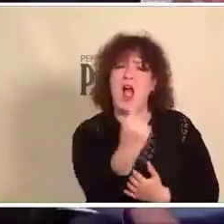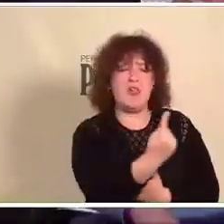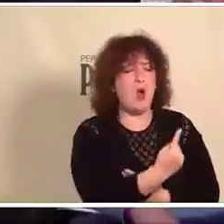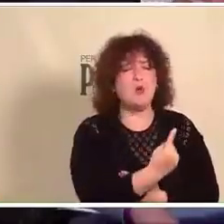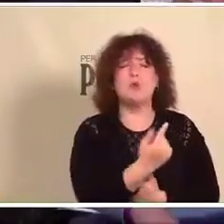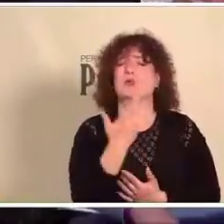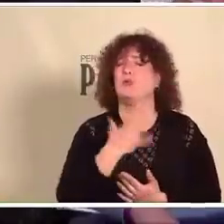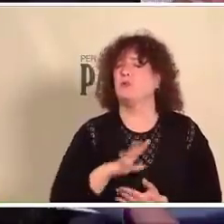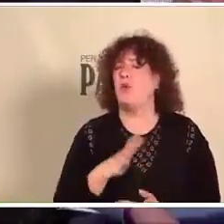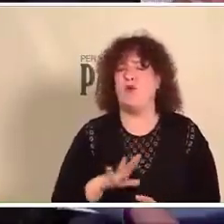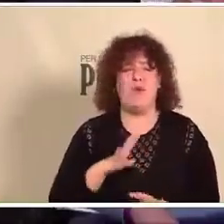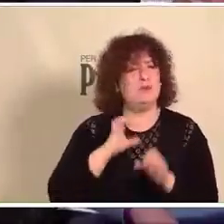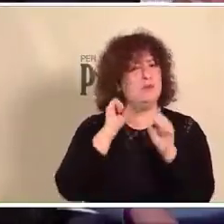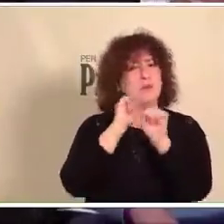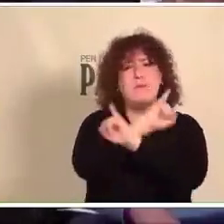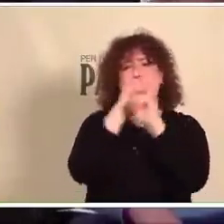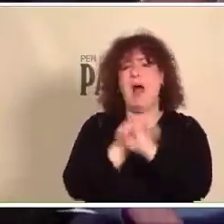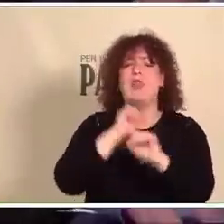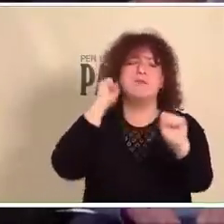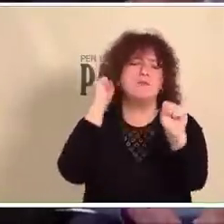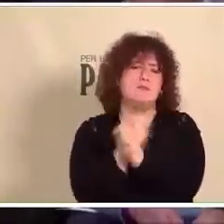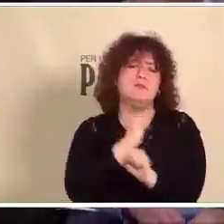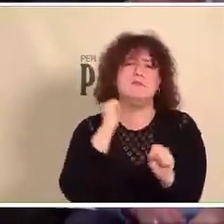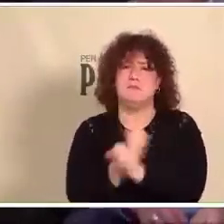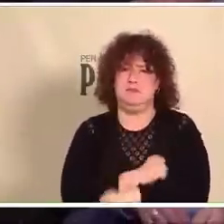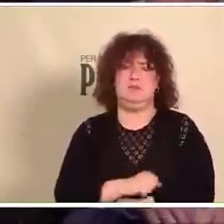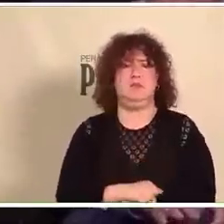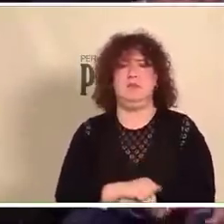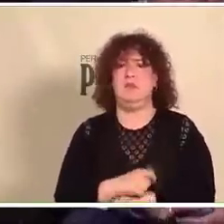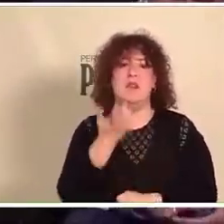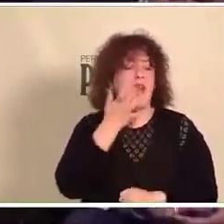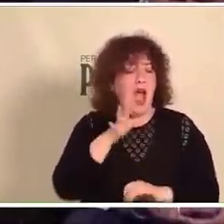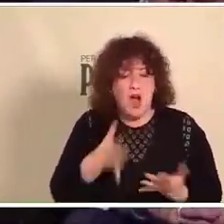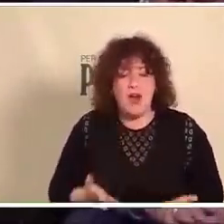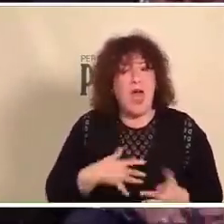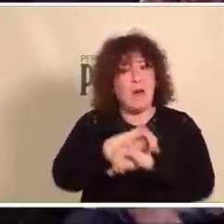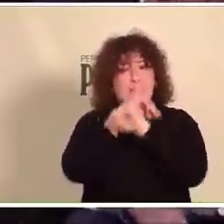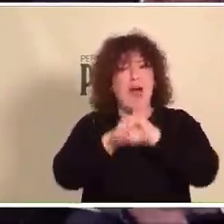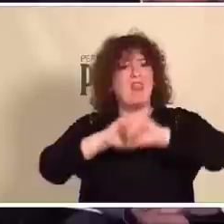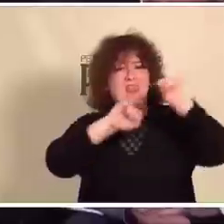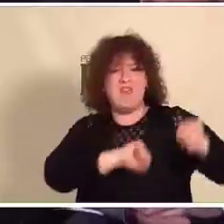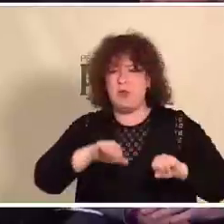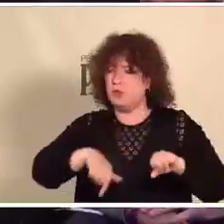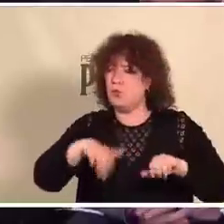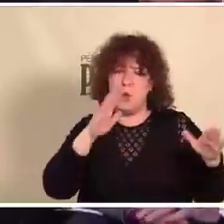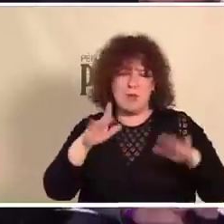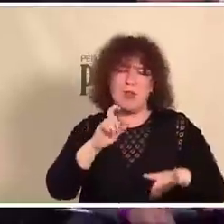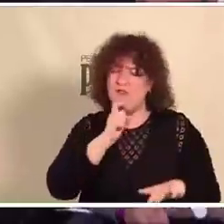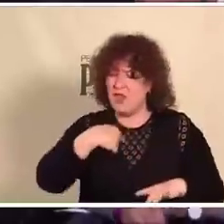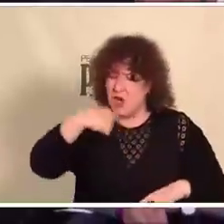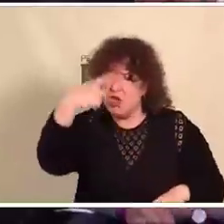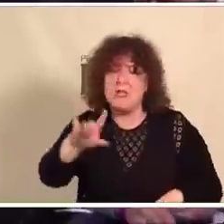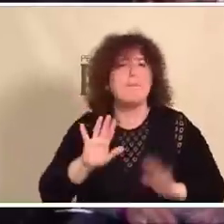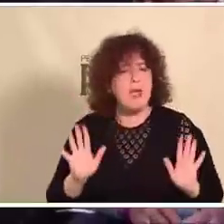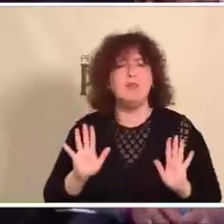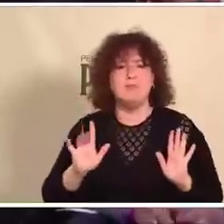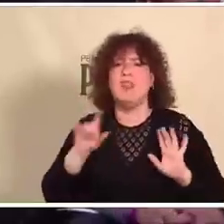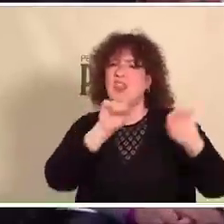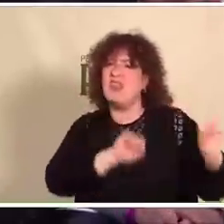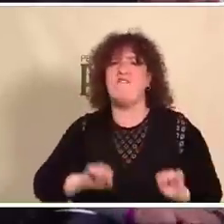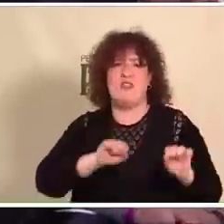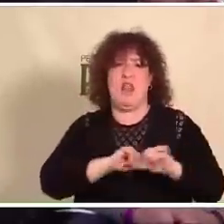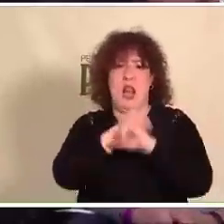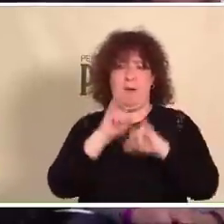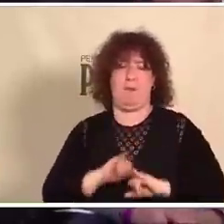que trabajéis por la paz que defendáis la paz en el momento en el que es más difícil hacerlo compañeros y compañeras que es durante